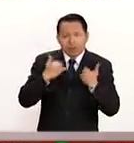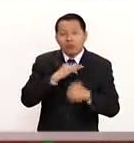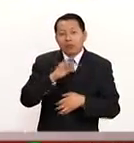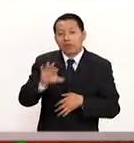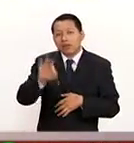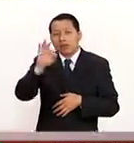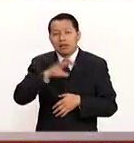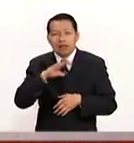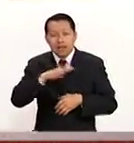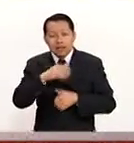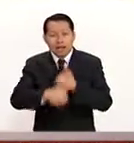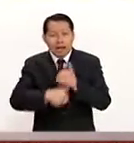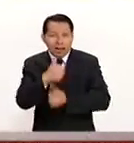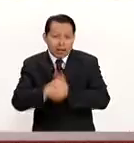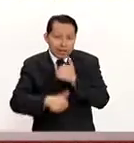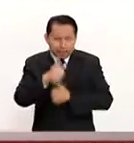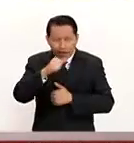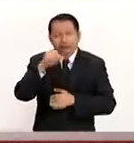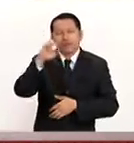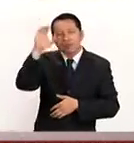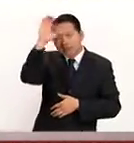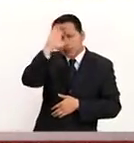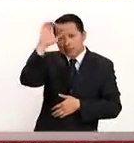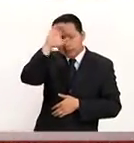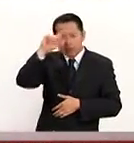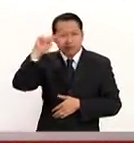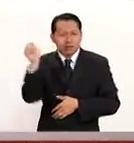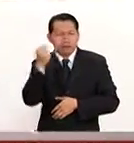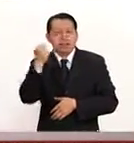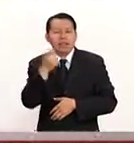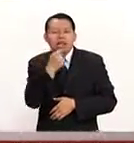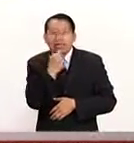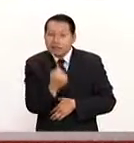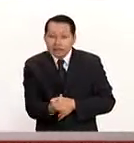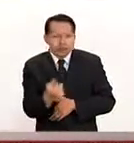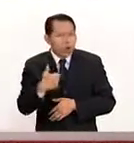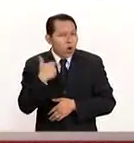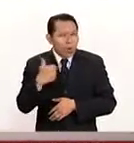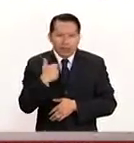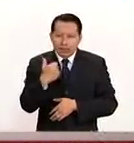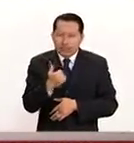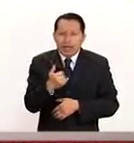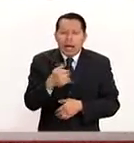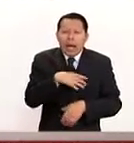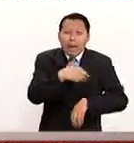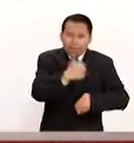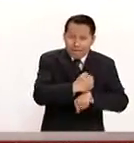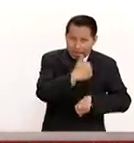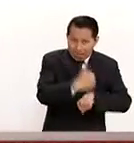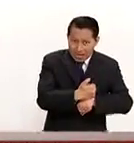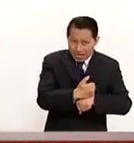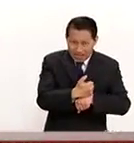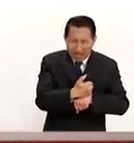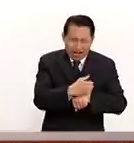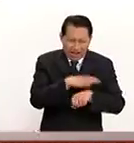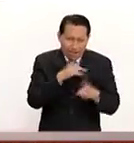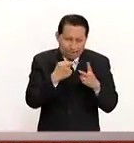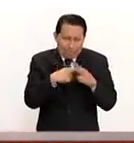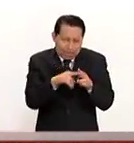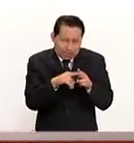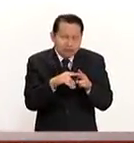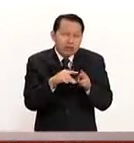científico y tecnológicas. Entonces lo que buscamos básicamente es que los chicos desde edades tempranas, desde su primaria, tengan un acercamiento con el